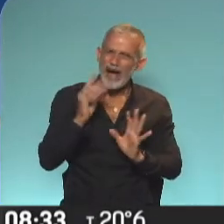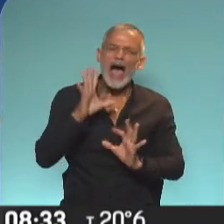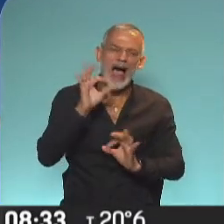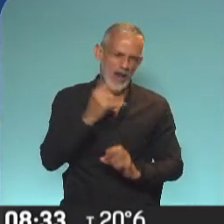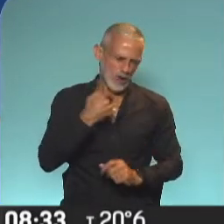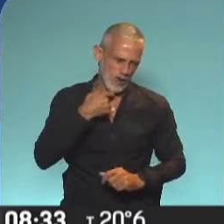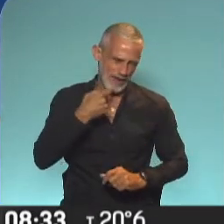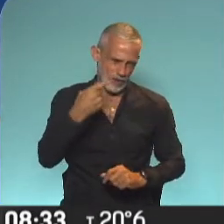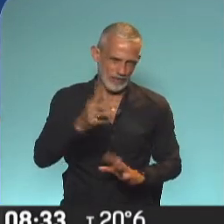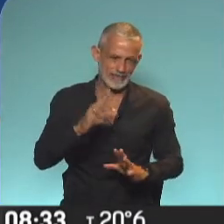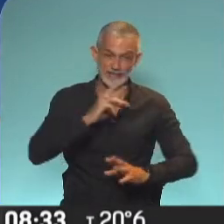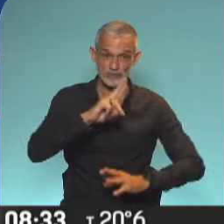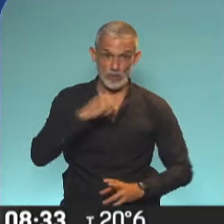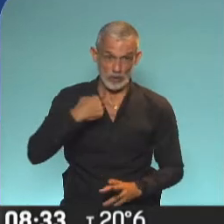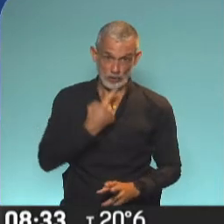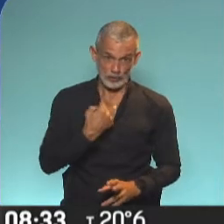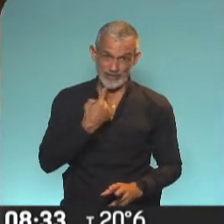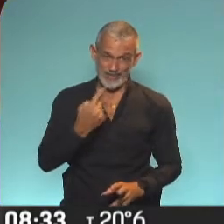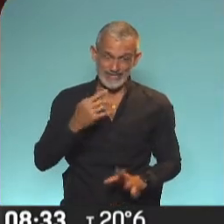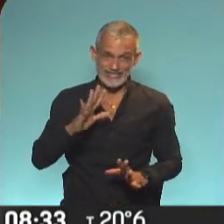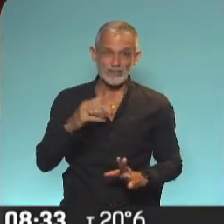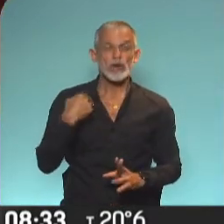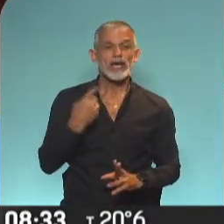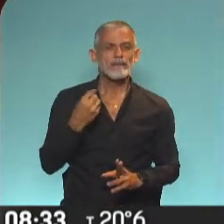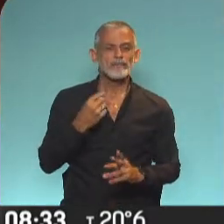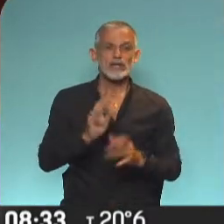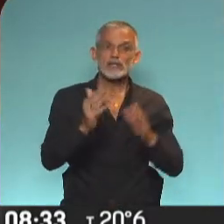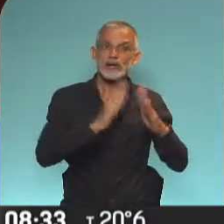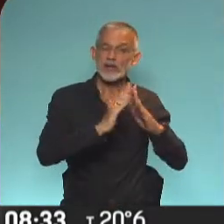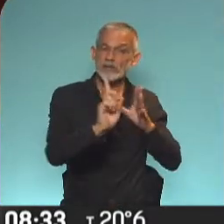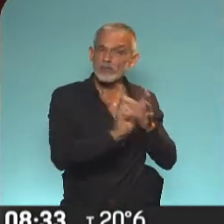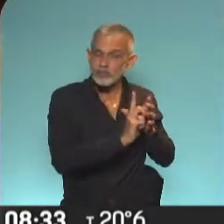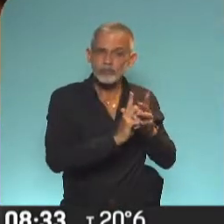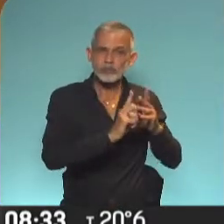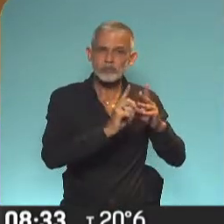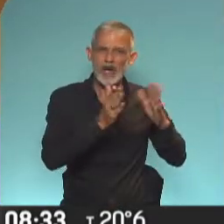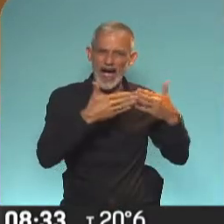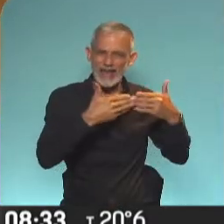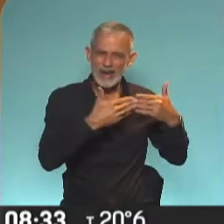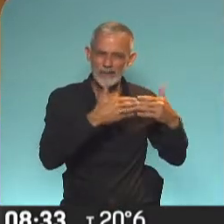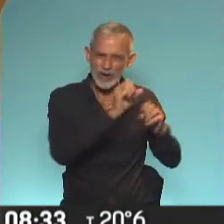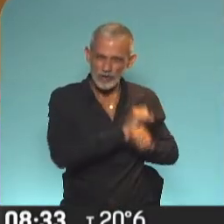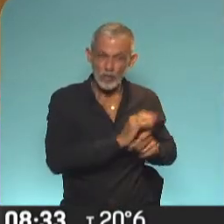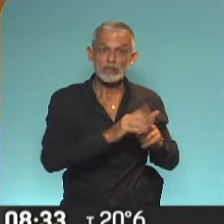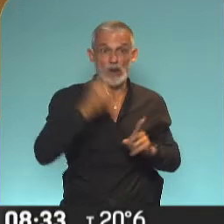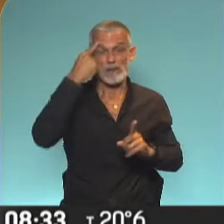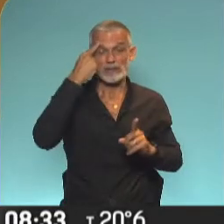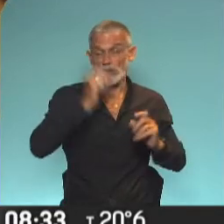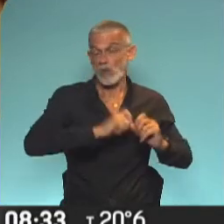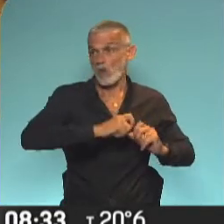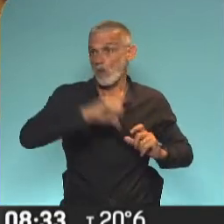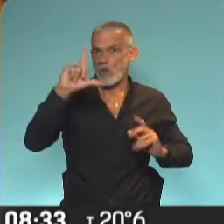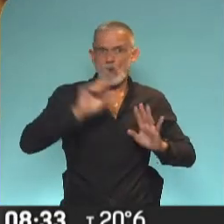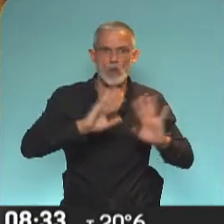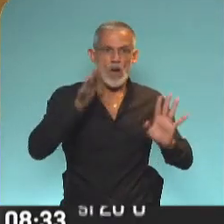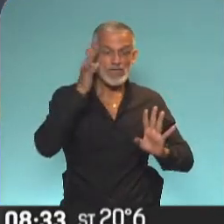porque nosotras estimábamos que en el contexto de aislamiento podíamos pensar que la cifra suba exponencialmente. Claro.